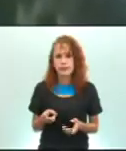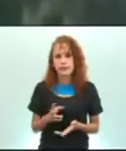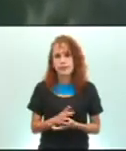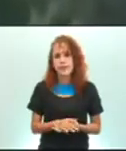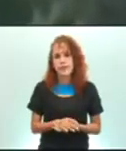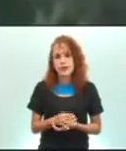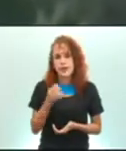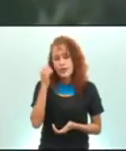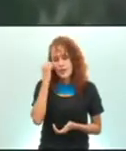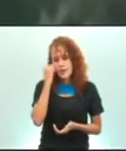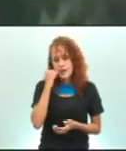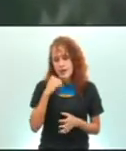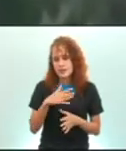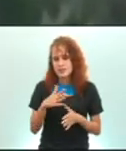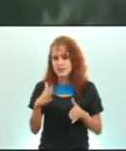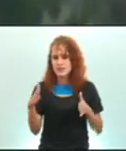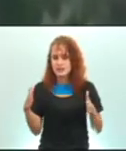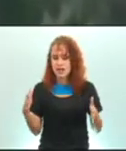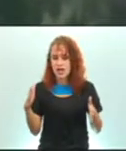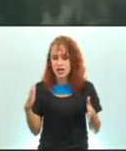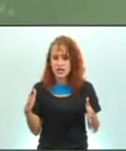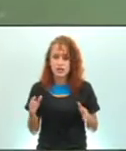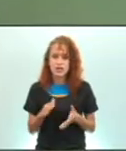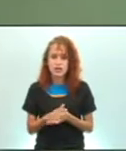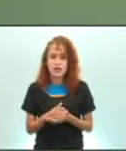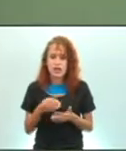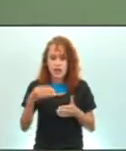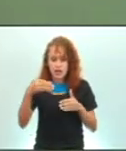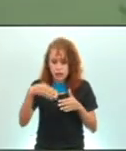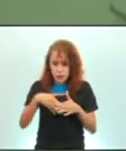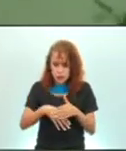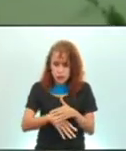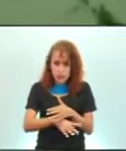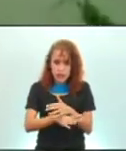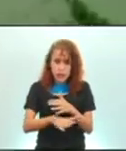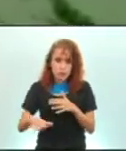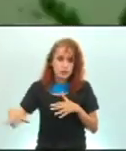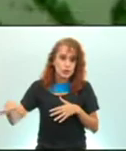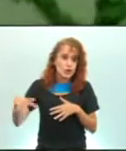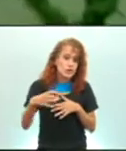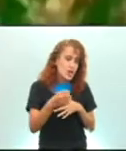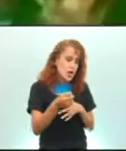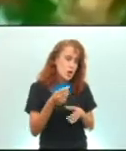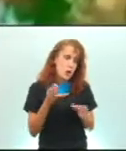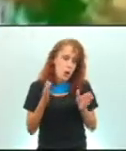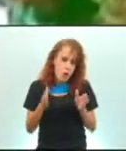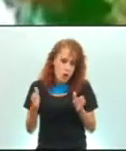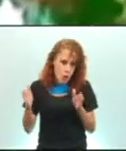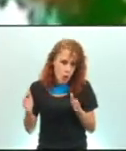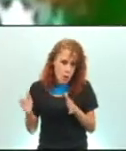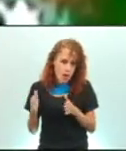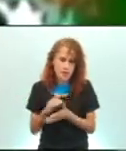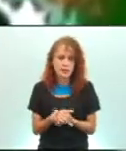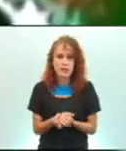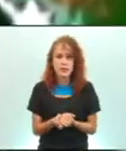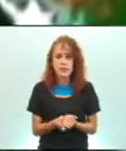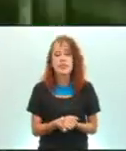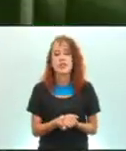Pero el más grave de los daños posibles sería que queden sumergidos parcial o totalmente algunos de los